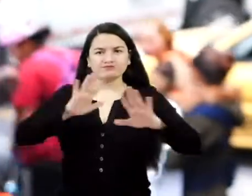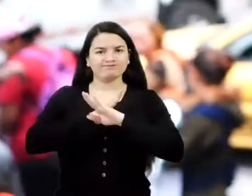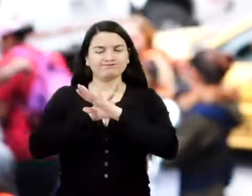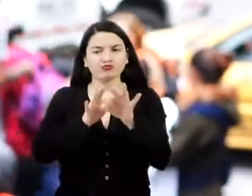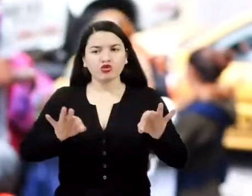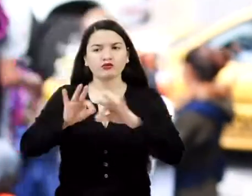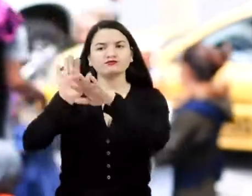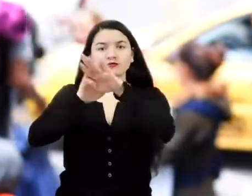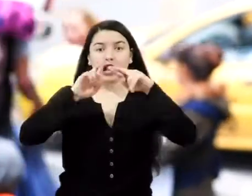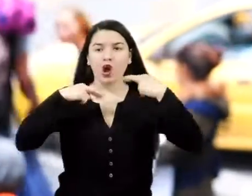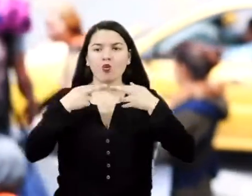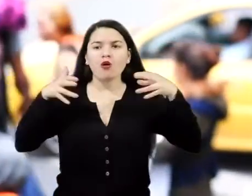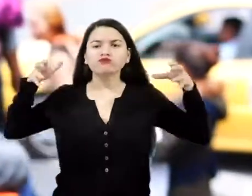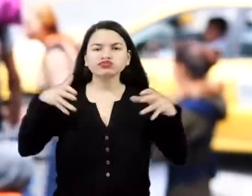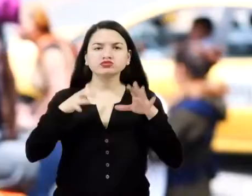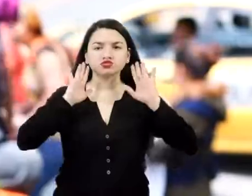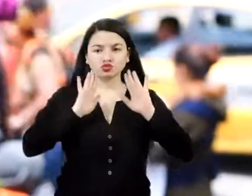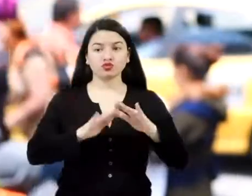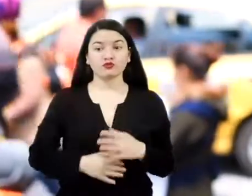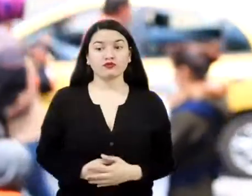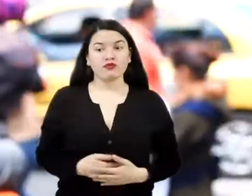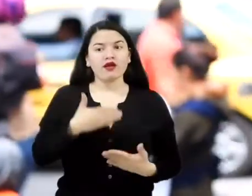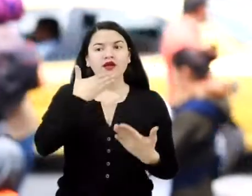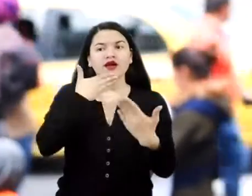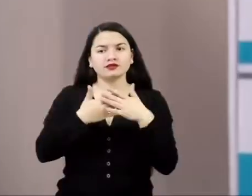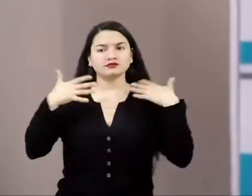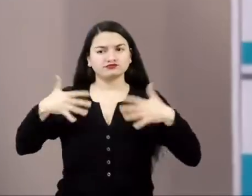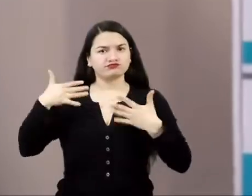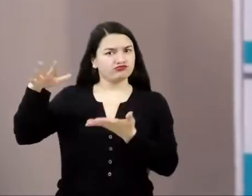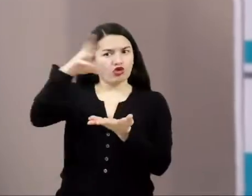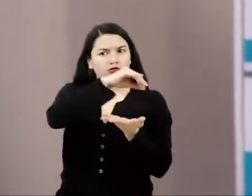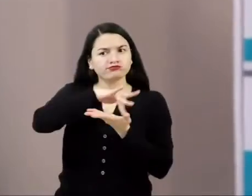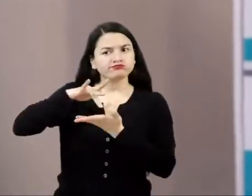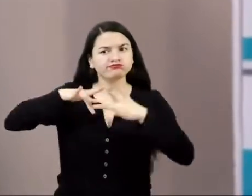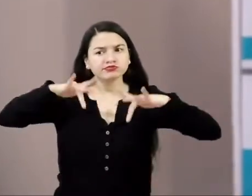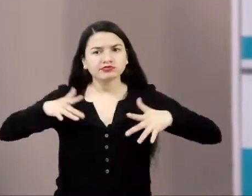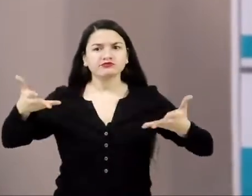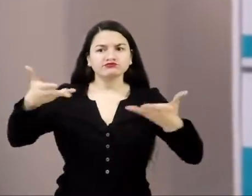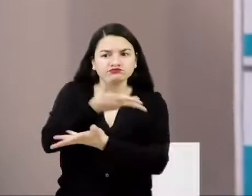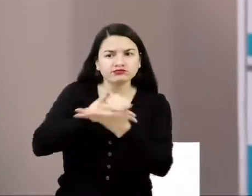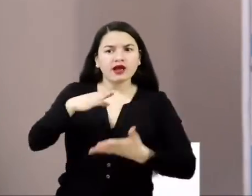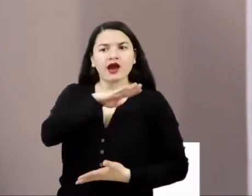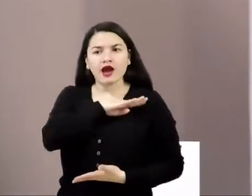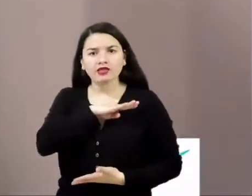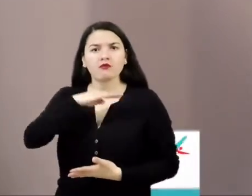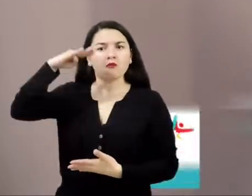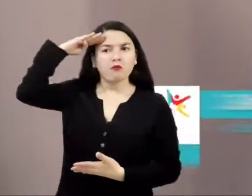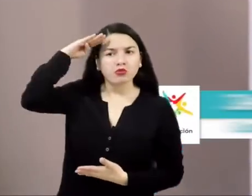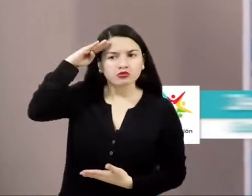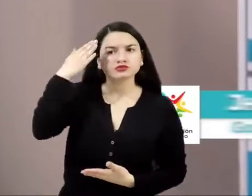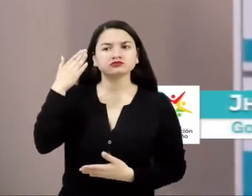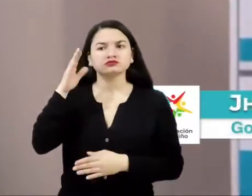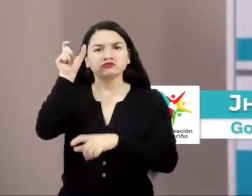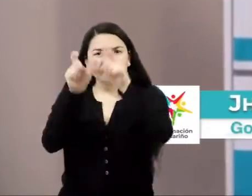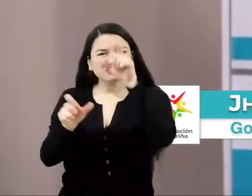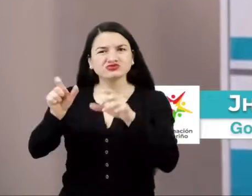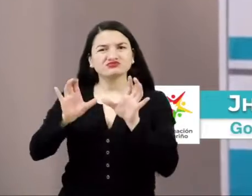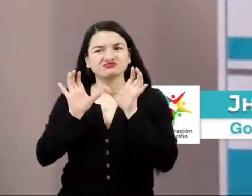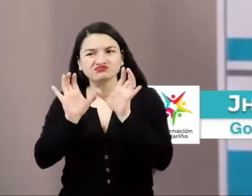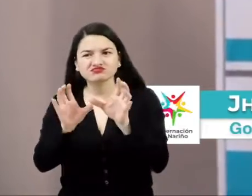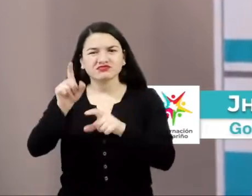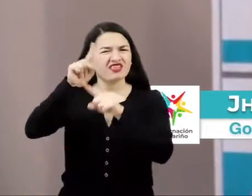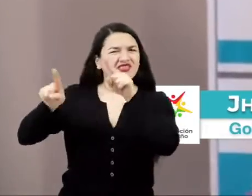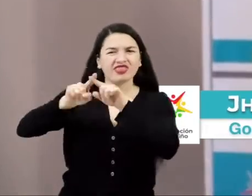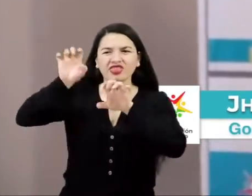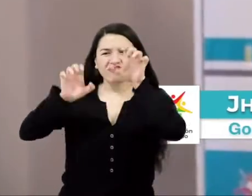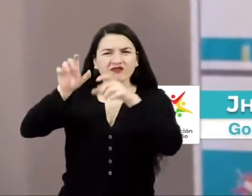objetivo de proteger la vida de todas las comunidades. Estamos con toda la disposición de acompañarlos,